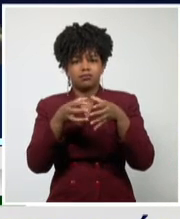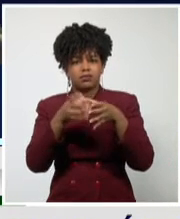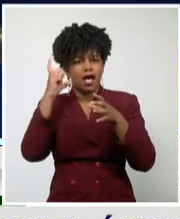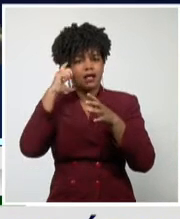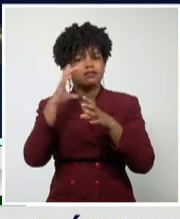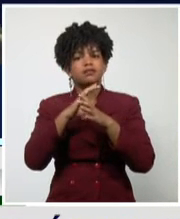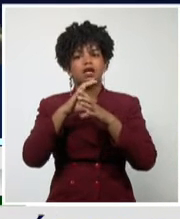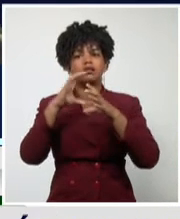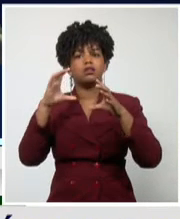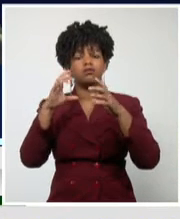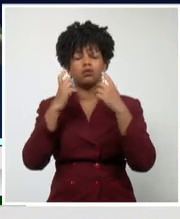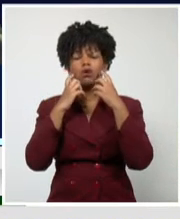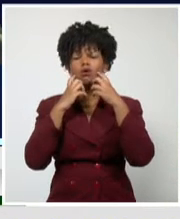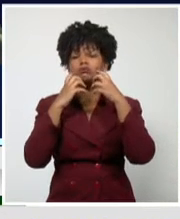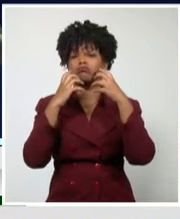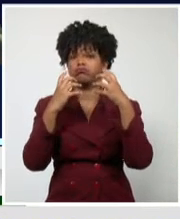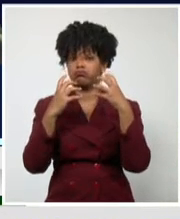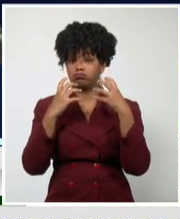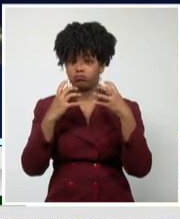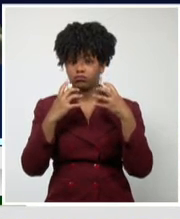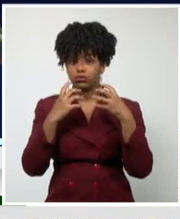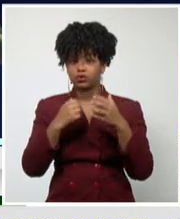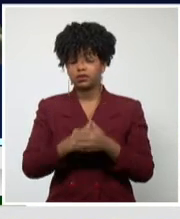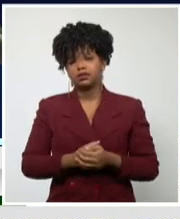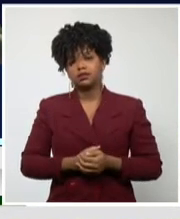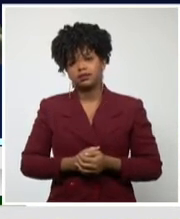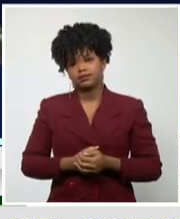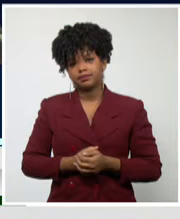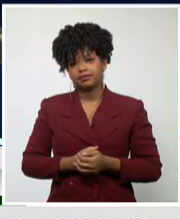mucho prestigio como la